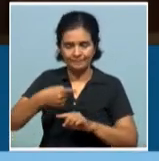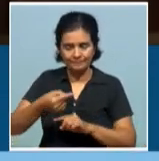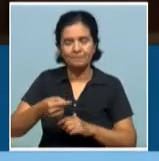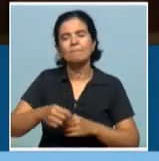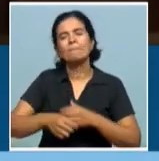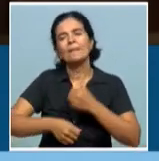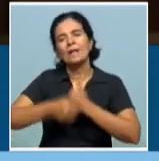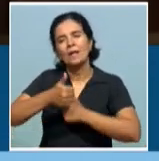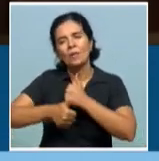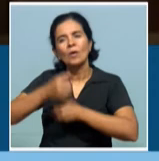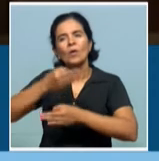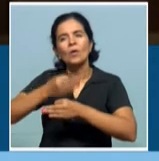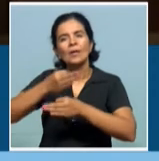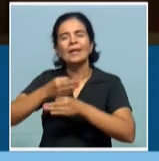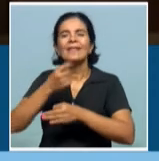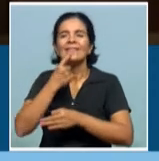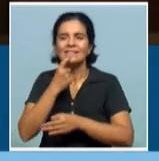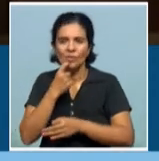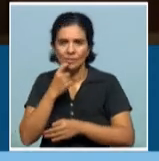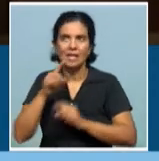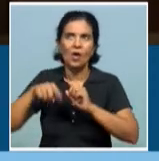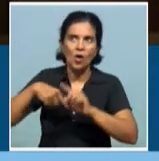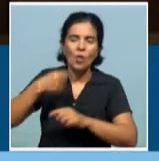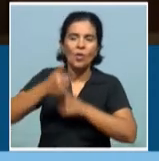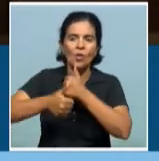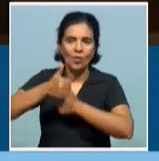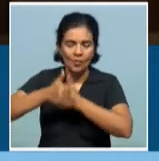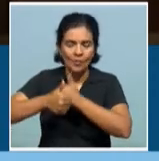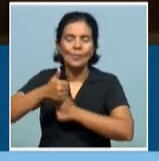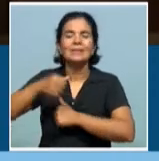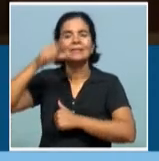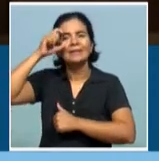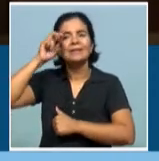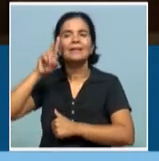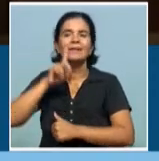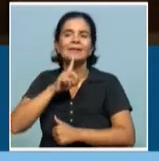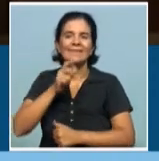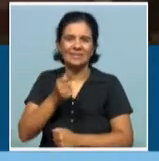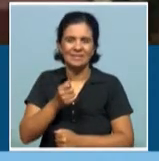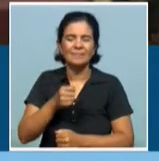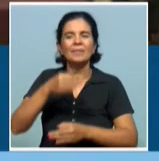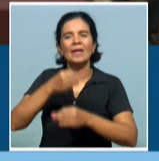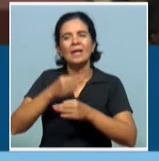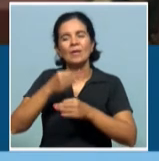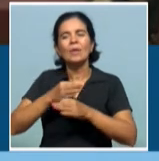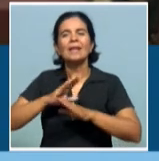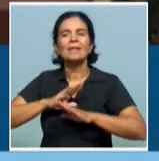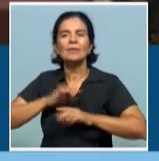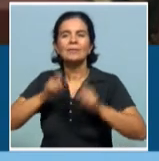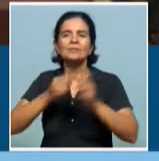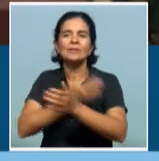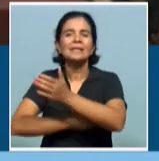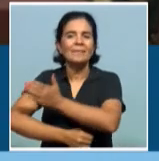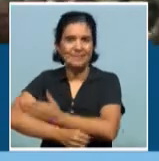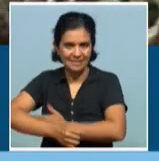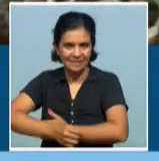Punta Nidad y los Juegos Deportivos Evita. Impulsaremos la nueva escuela de deporte adaptado, la Liga